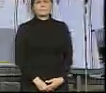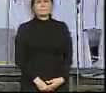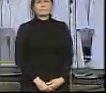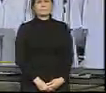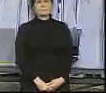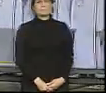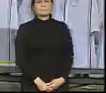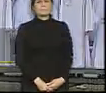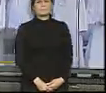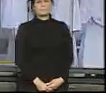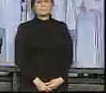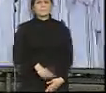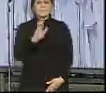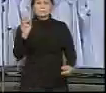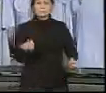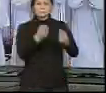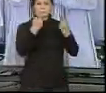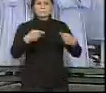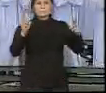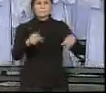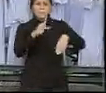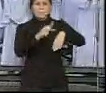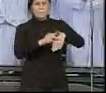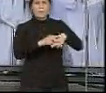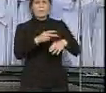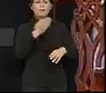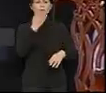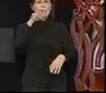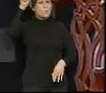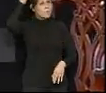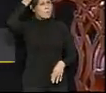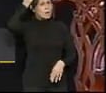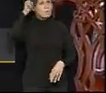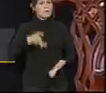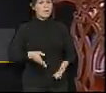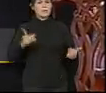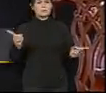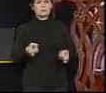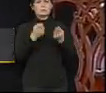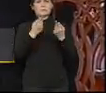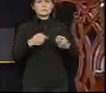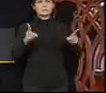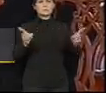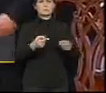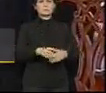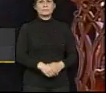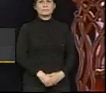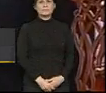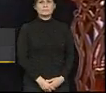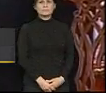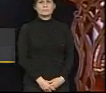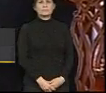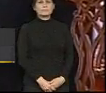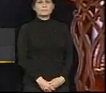Forma la entonación del himno nacional paraguayo en idioma guaraní. A continuación, entonación del himno pontificio.